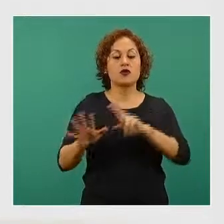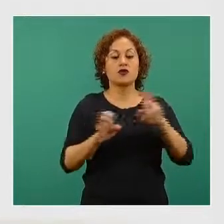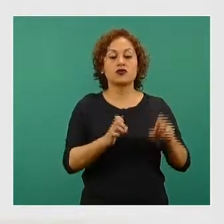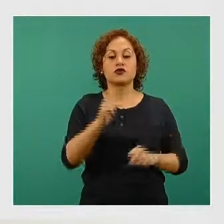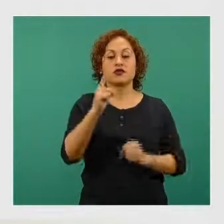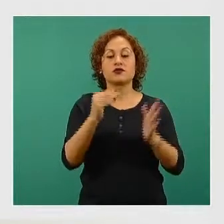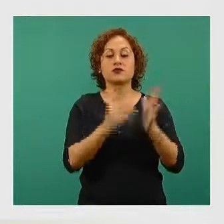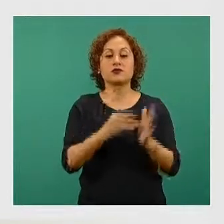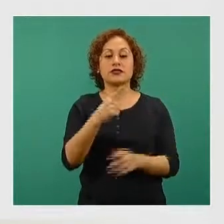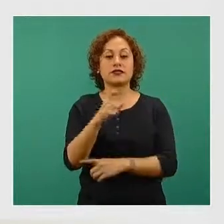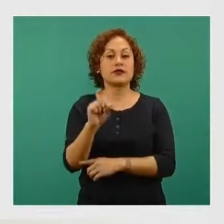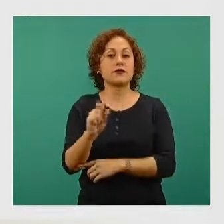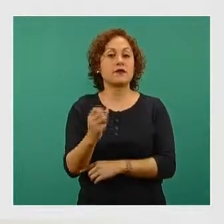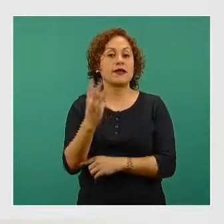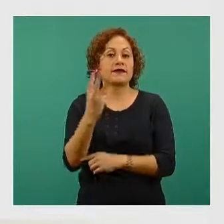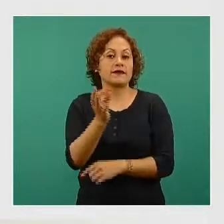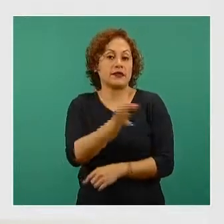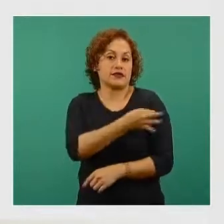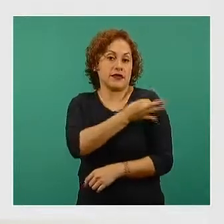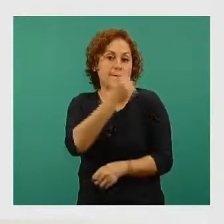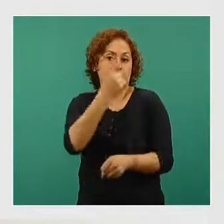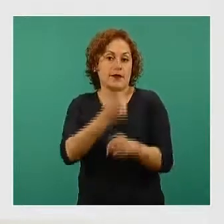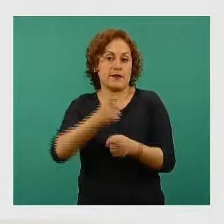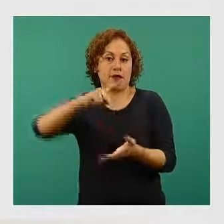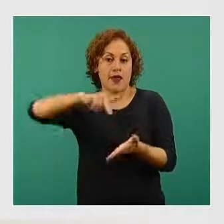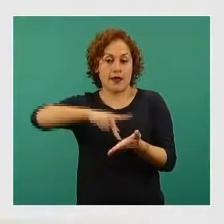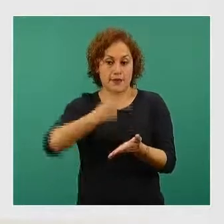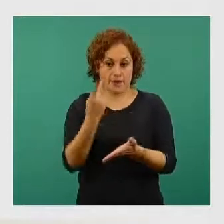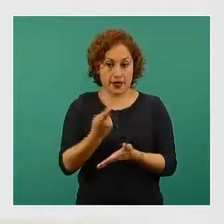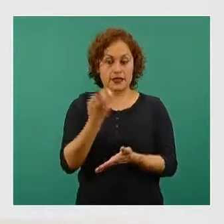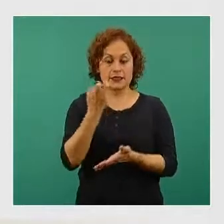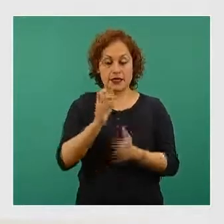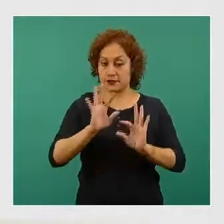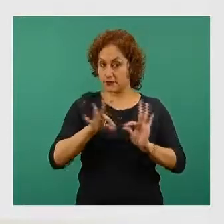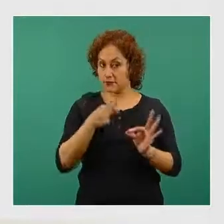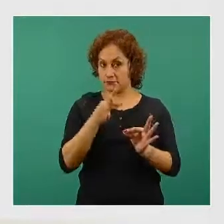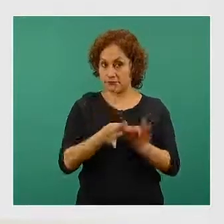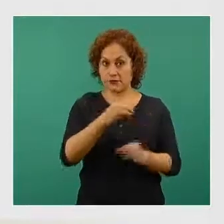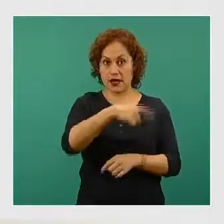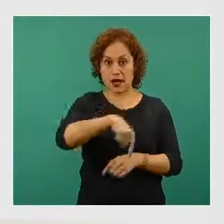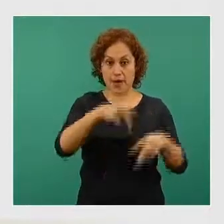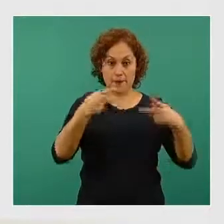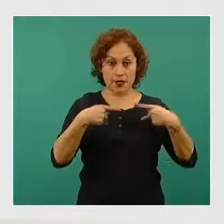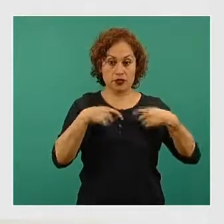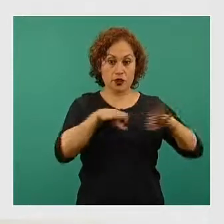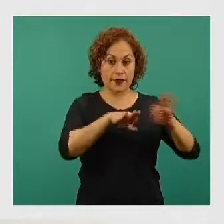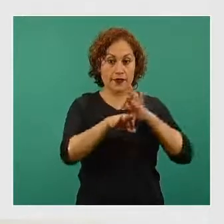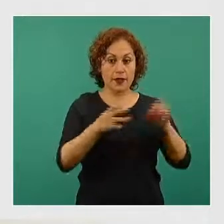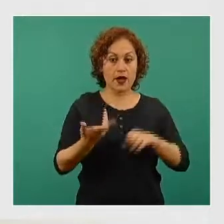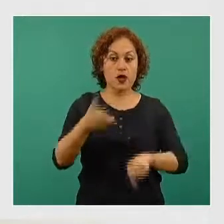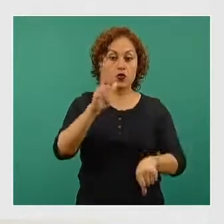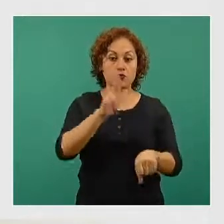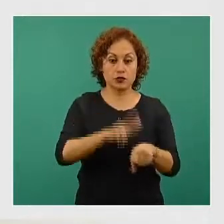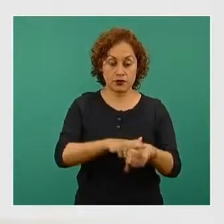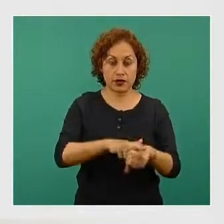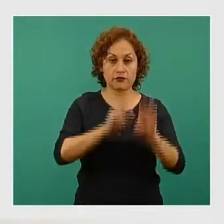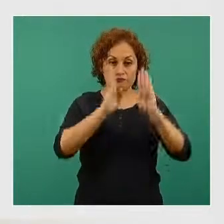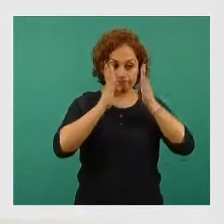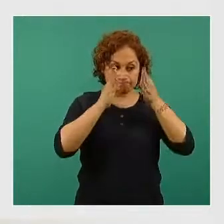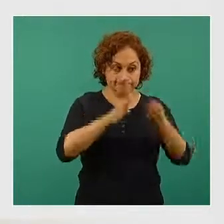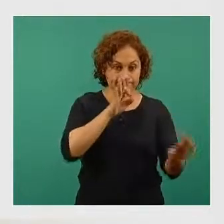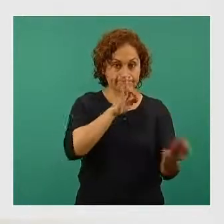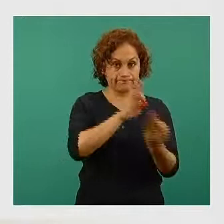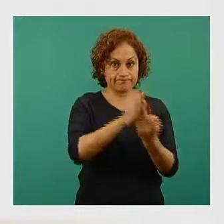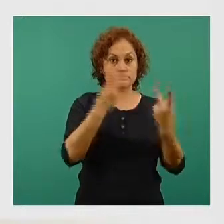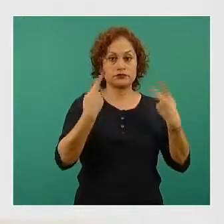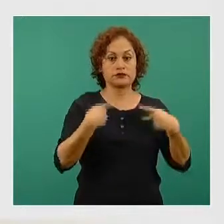801,123 primeras dosis ya colocadas al grupo de personal de salud de primera línea y de seguro